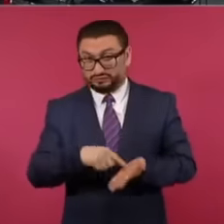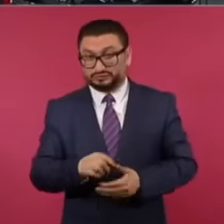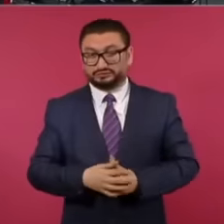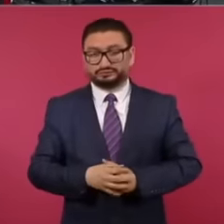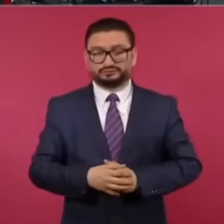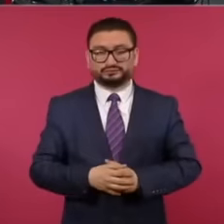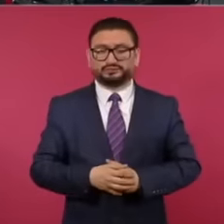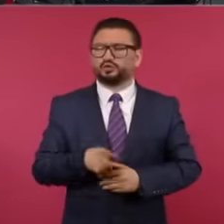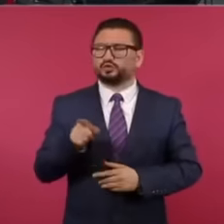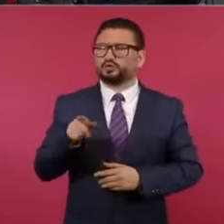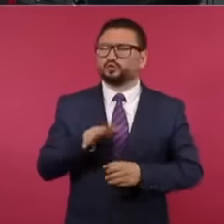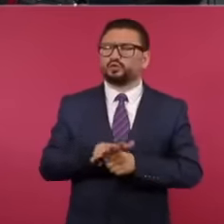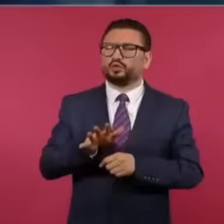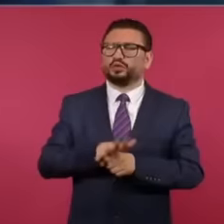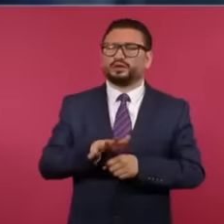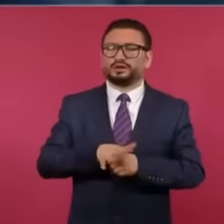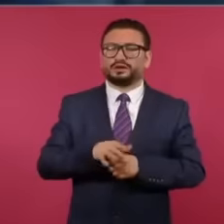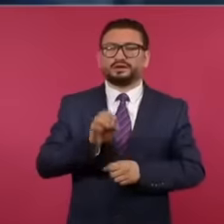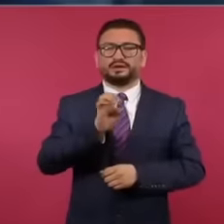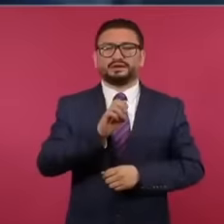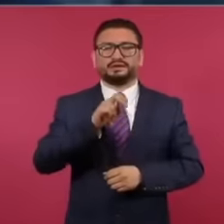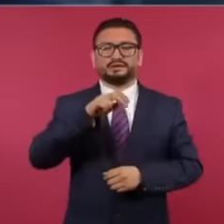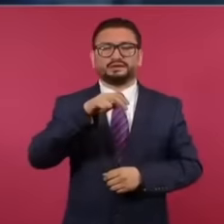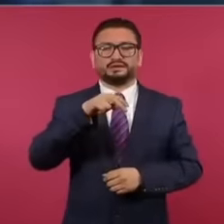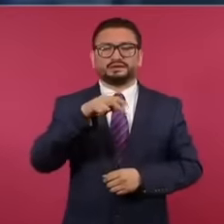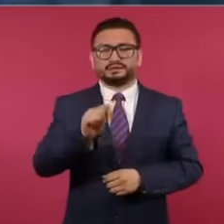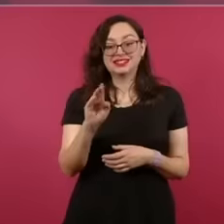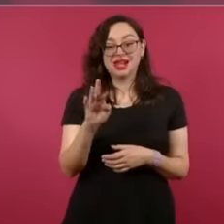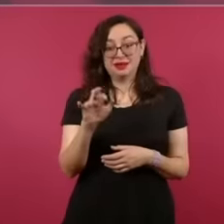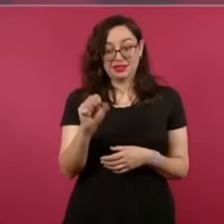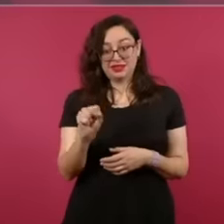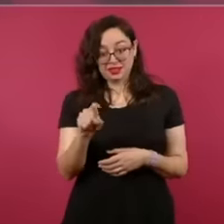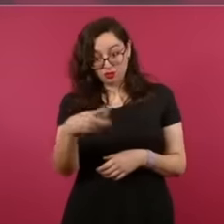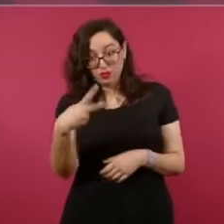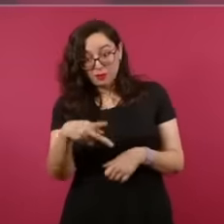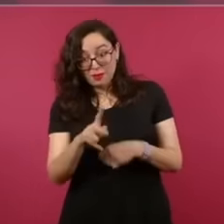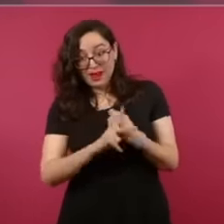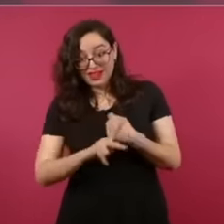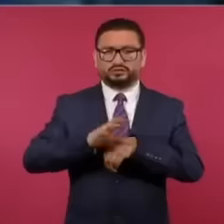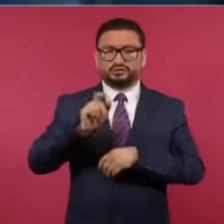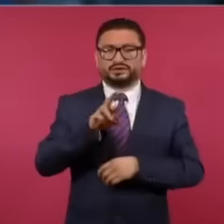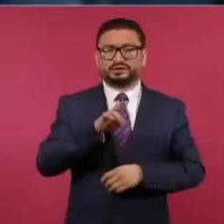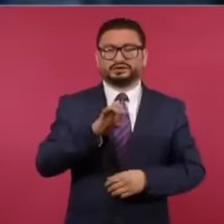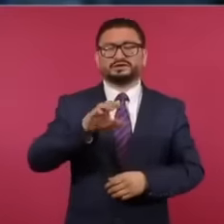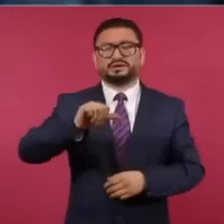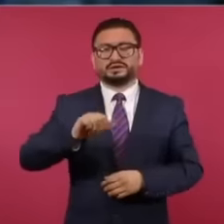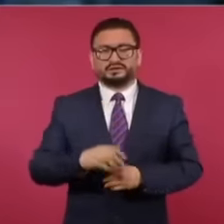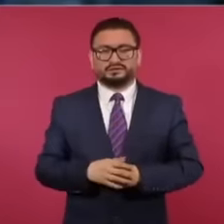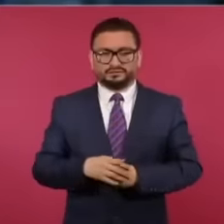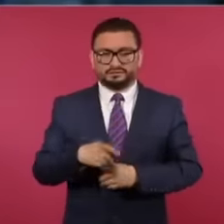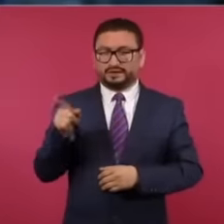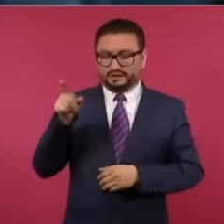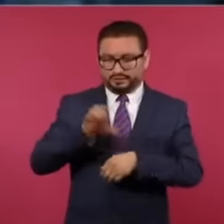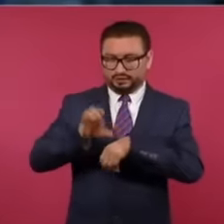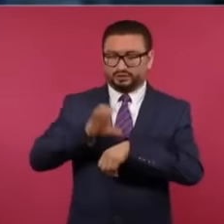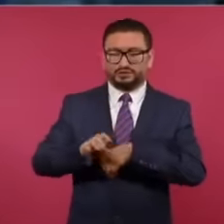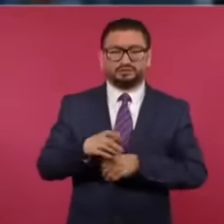¿Qué medio eres tú? Nada más NTN 24 de Colombia. Es el canal internacional de RCN. ¿De Colombia?